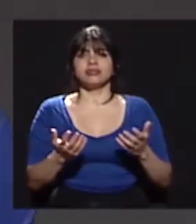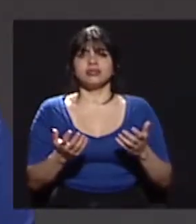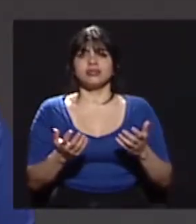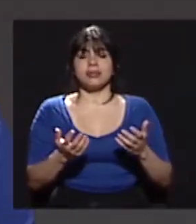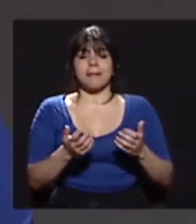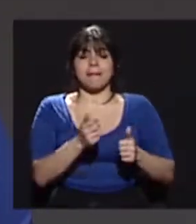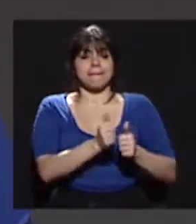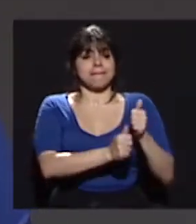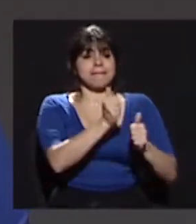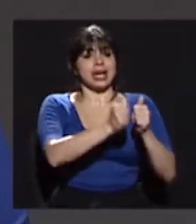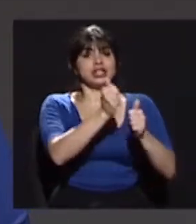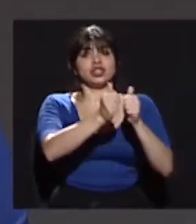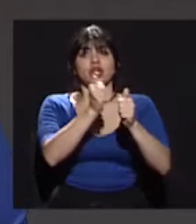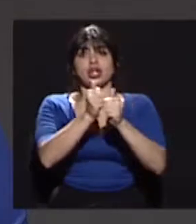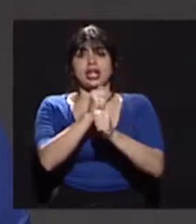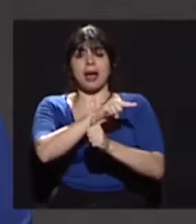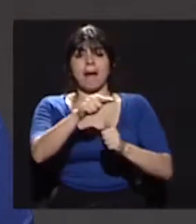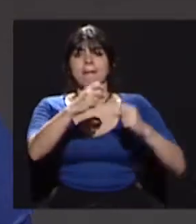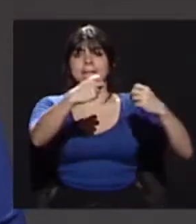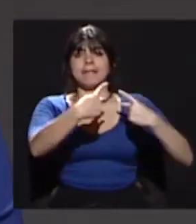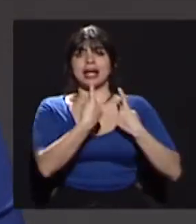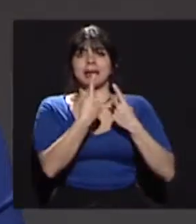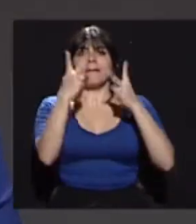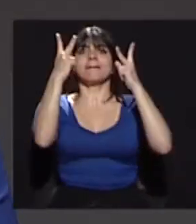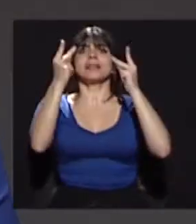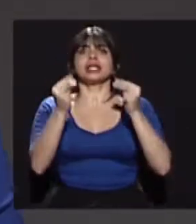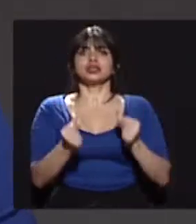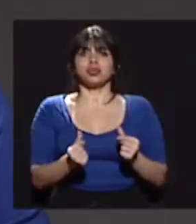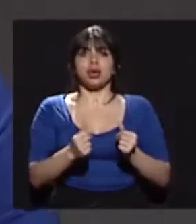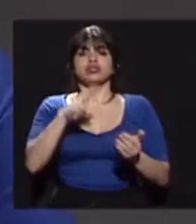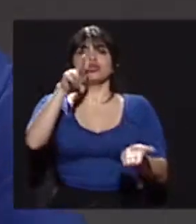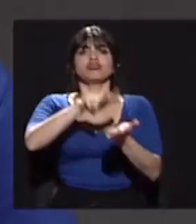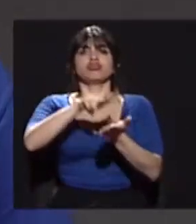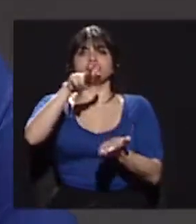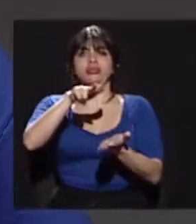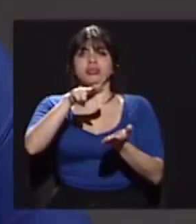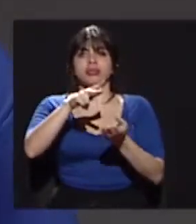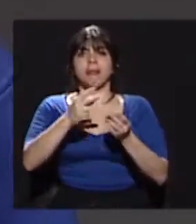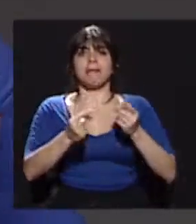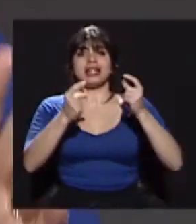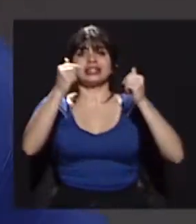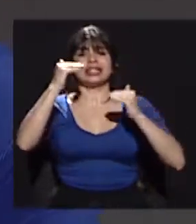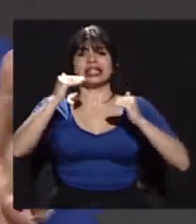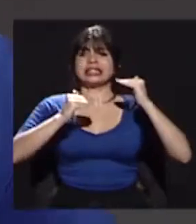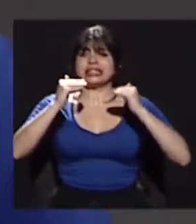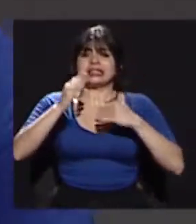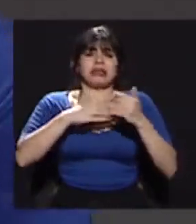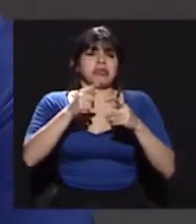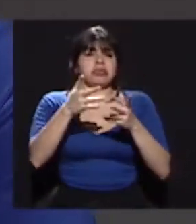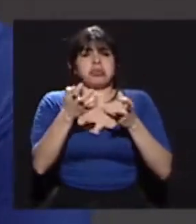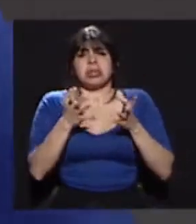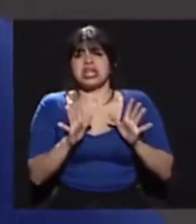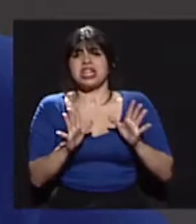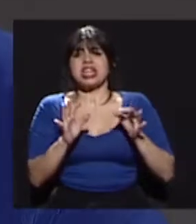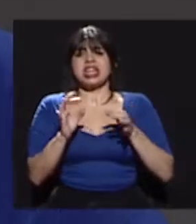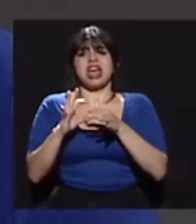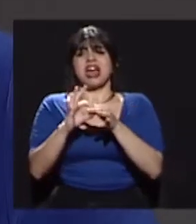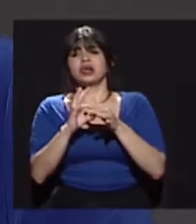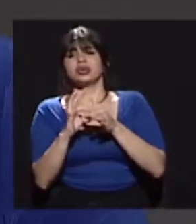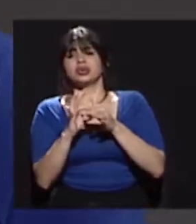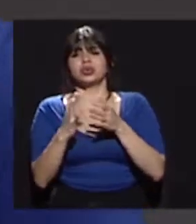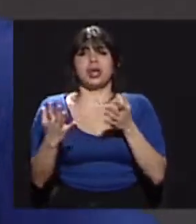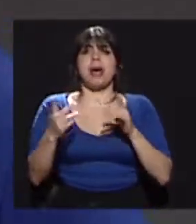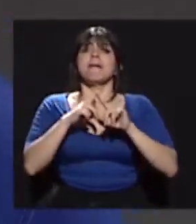mayorías que permitieron que el presupuesto se aprobara mayorías inestables y todo lo que usted quiera coyunturales